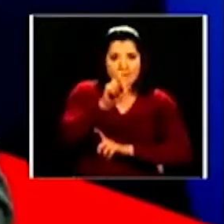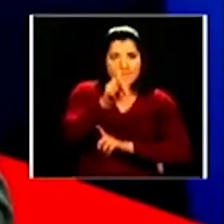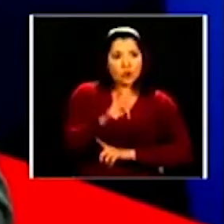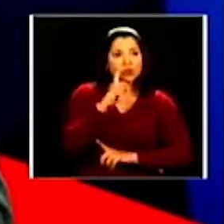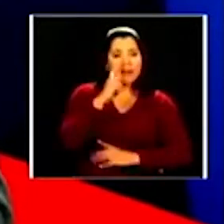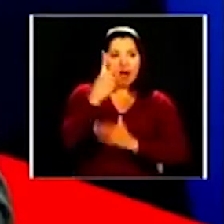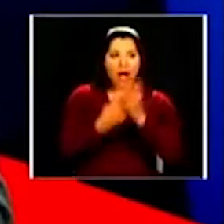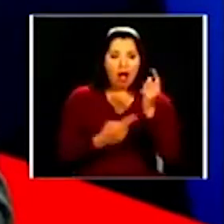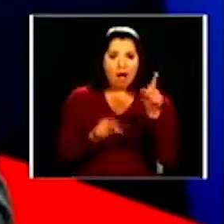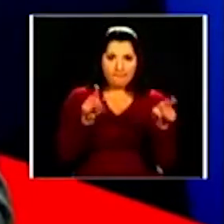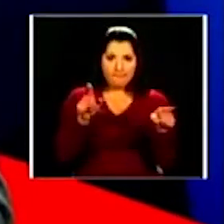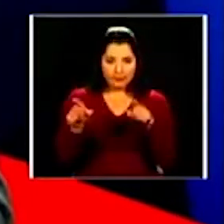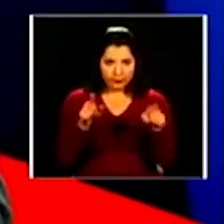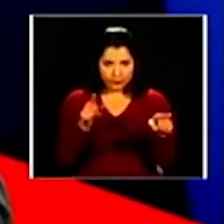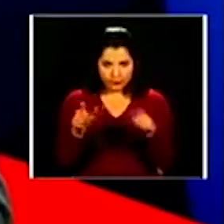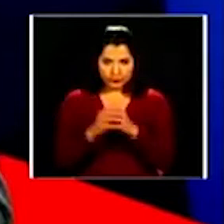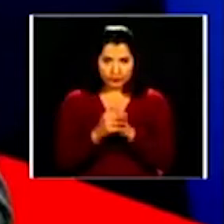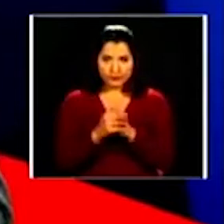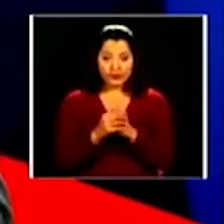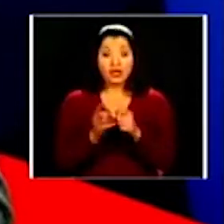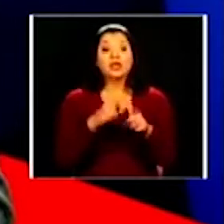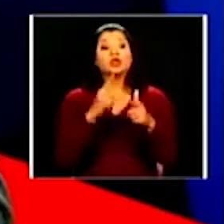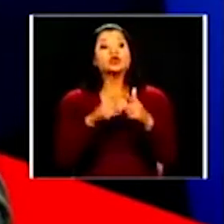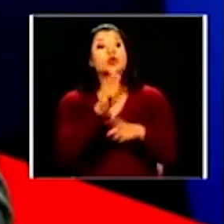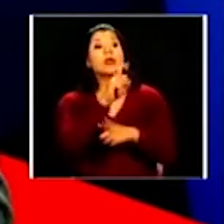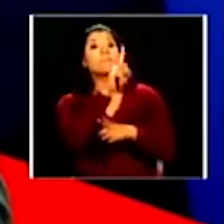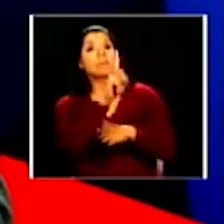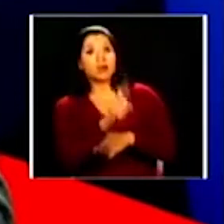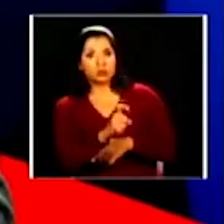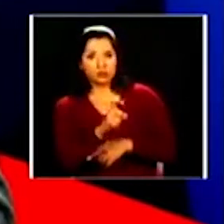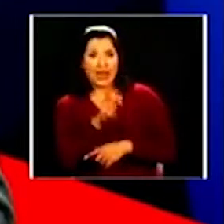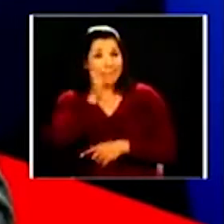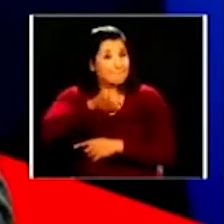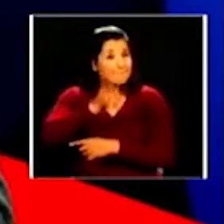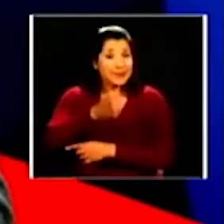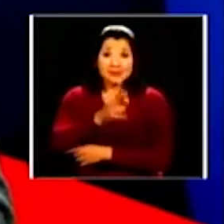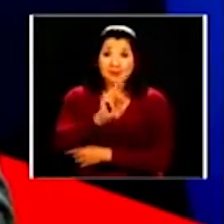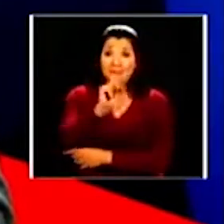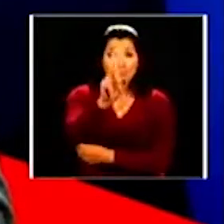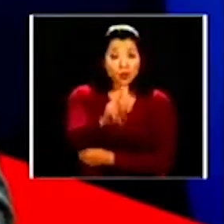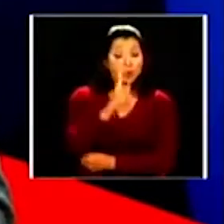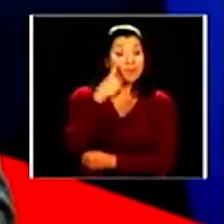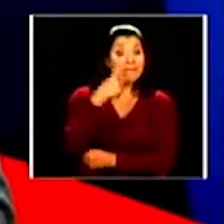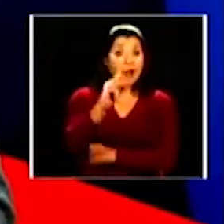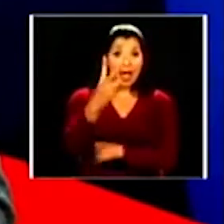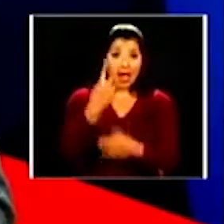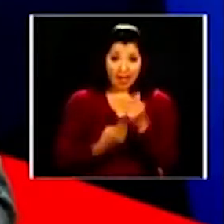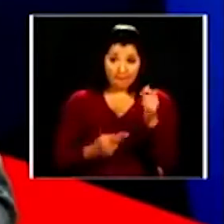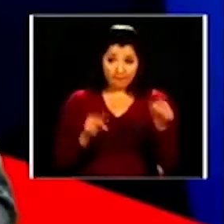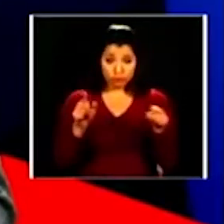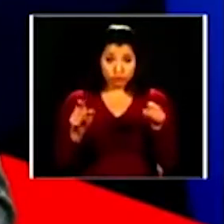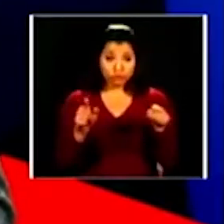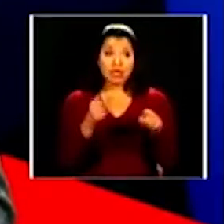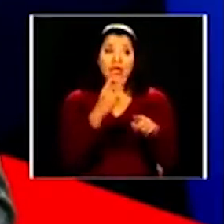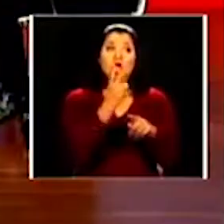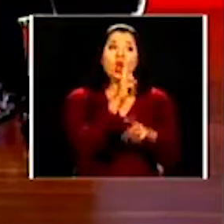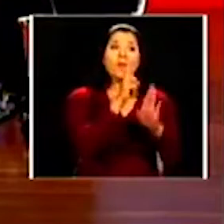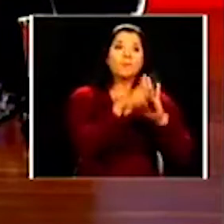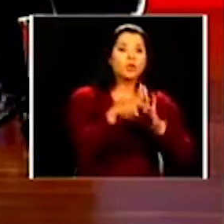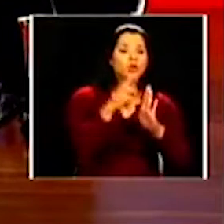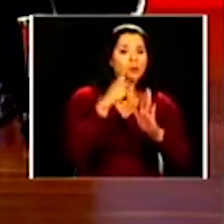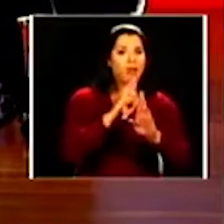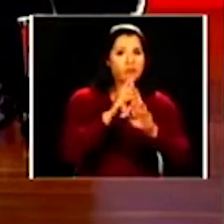país, en donde se le va a hacer una pregunta, la misma pregunta para los dos, y tienen cada uno 2 minutos para